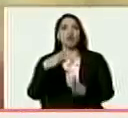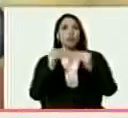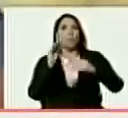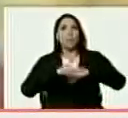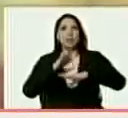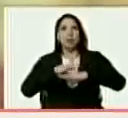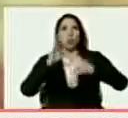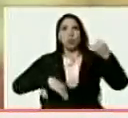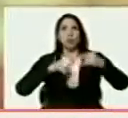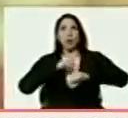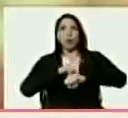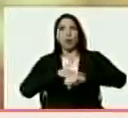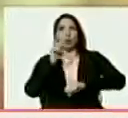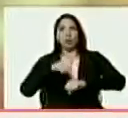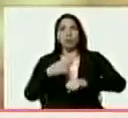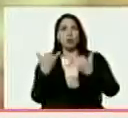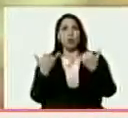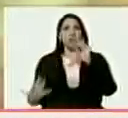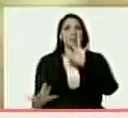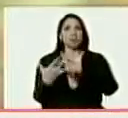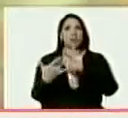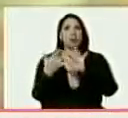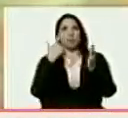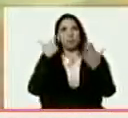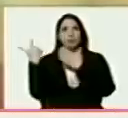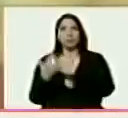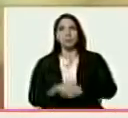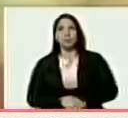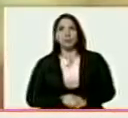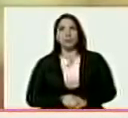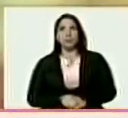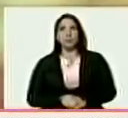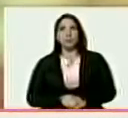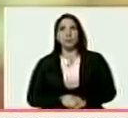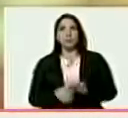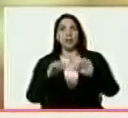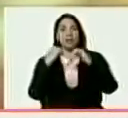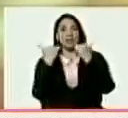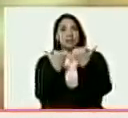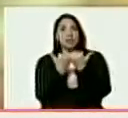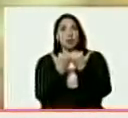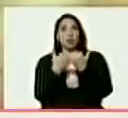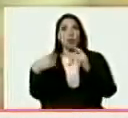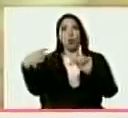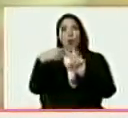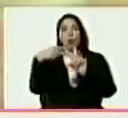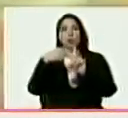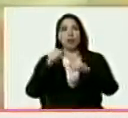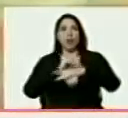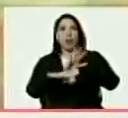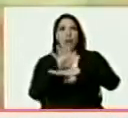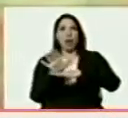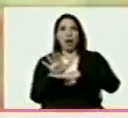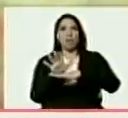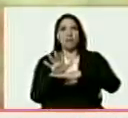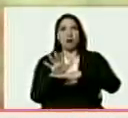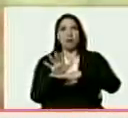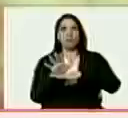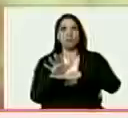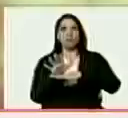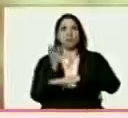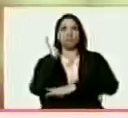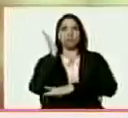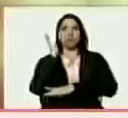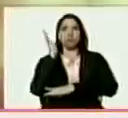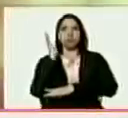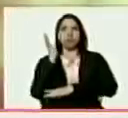Nosotros vamos a trasladarnos en vivo y directo, 2:23 al Salón Bicentenario del Hotel Alba Caracas. Se abre la plenaria de este